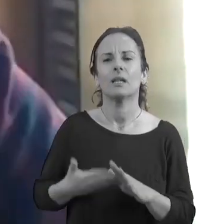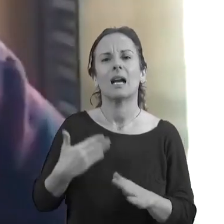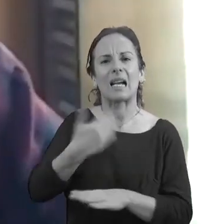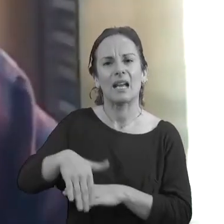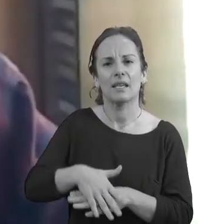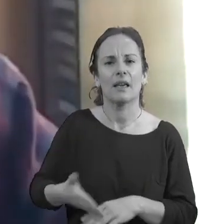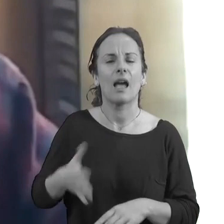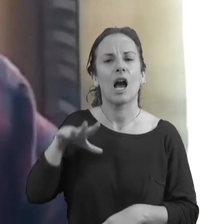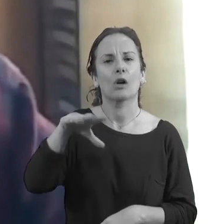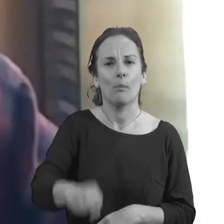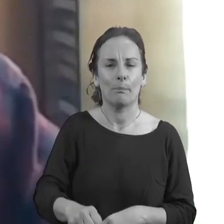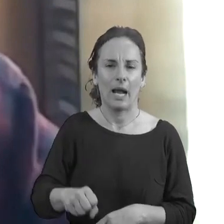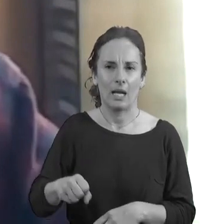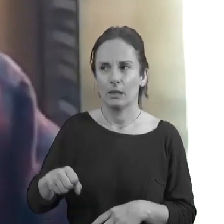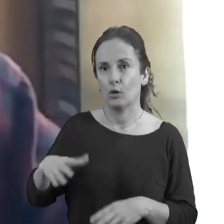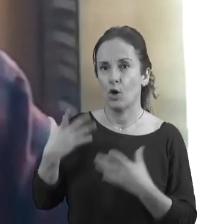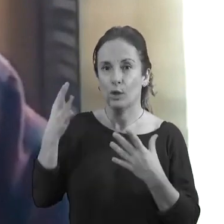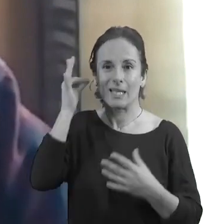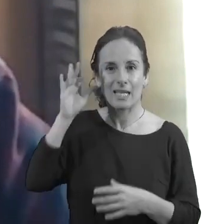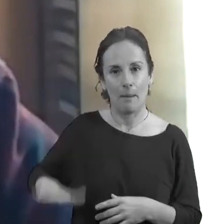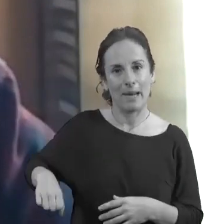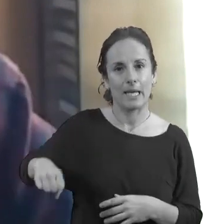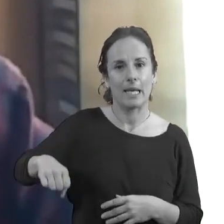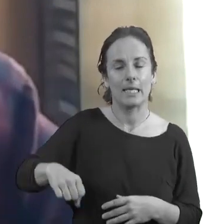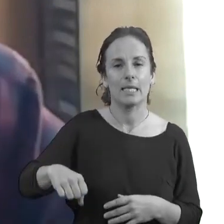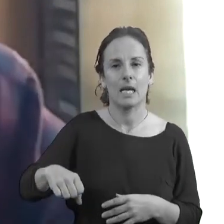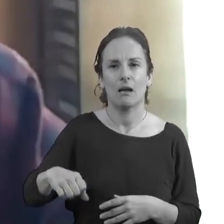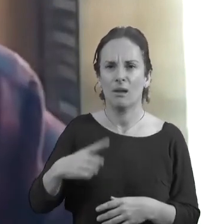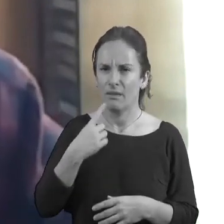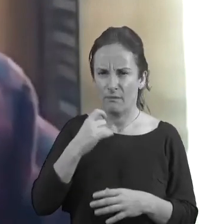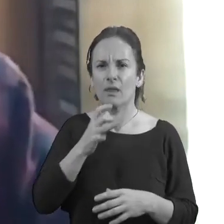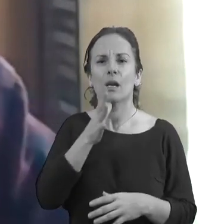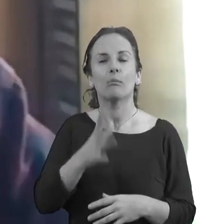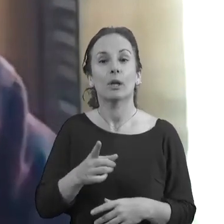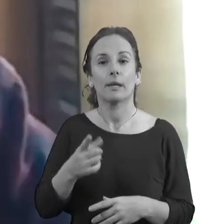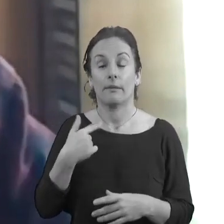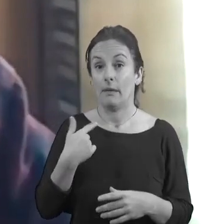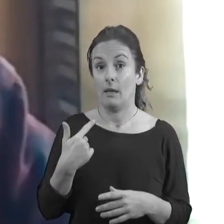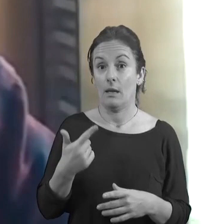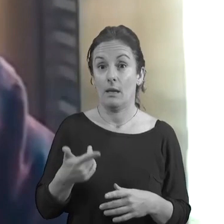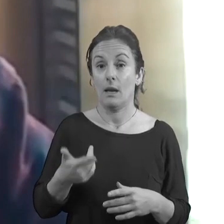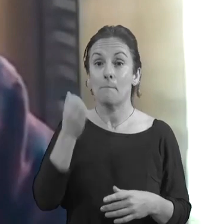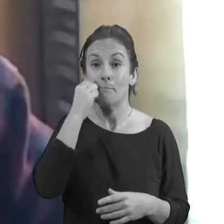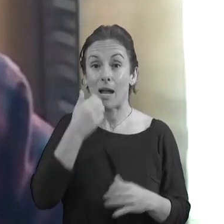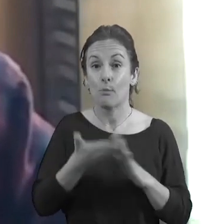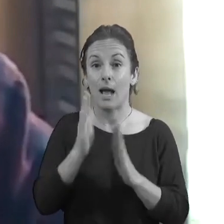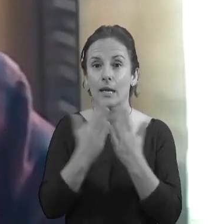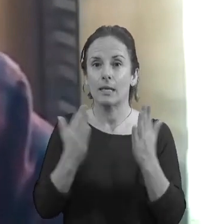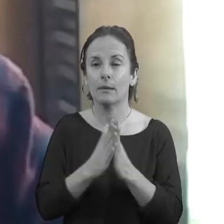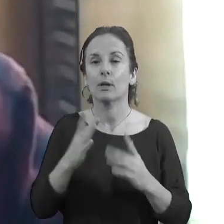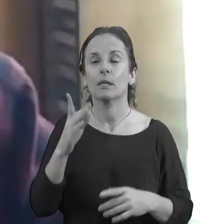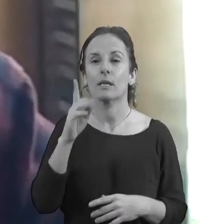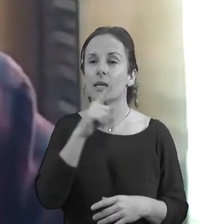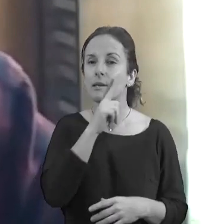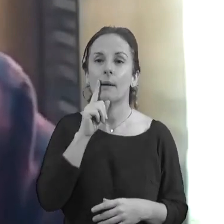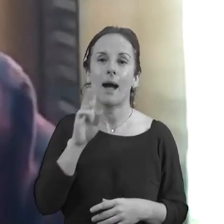¿no? Y le decía, mira, vamos a sacar ahora un libro que vamos a publicar, va a salir ahora ya en mayo, que se llama Maternidades